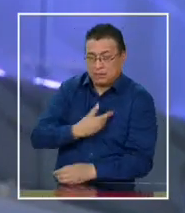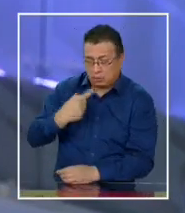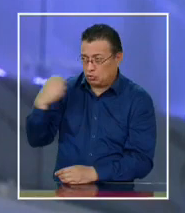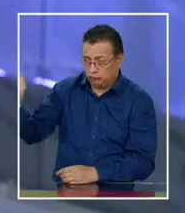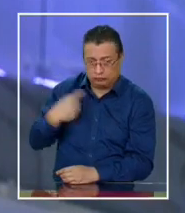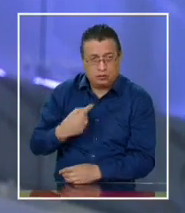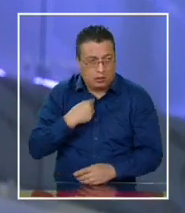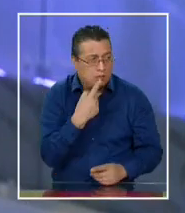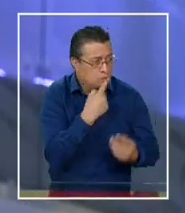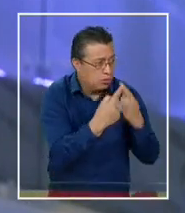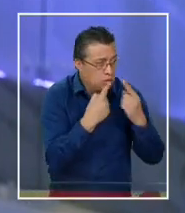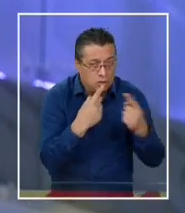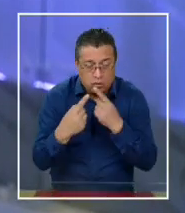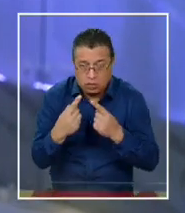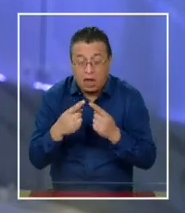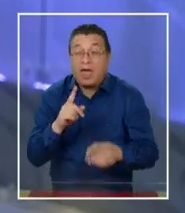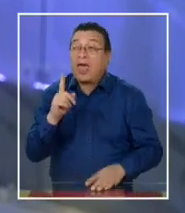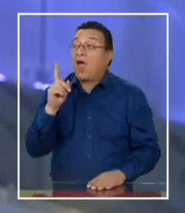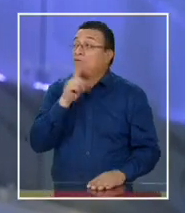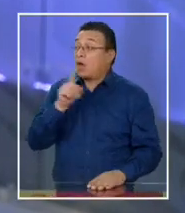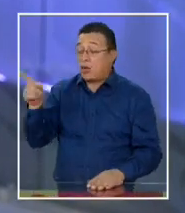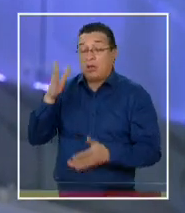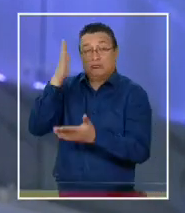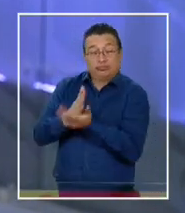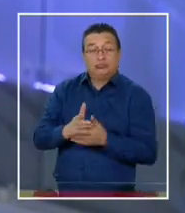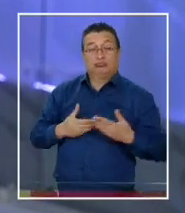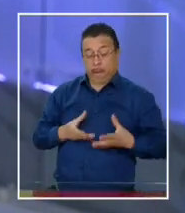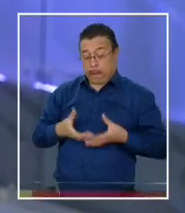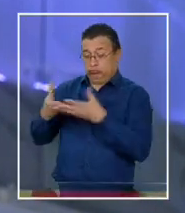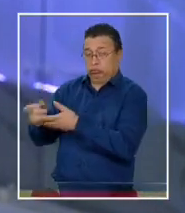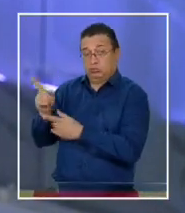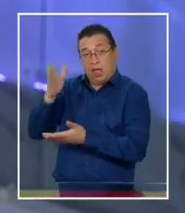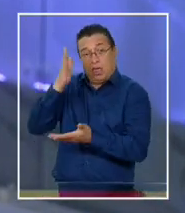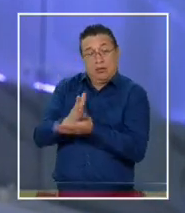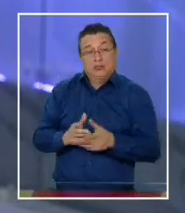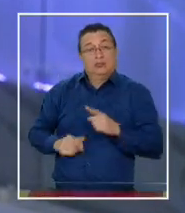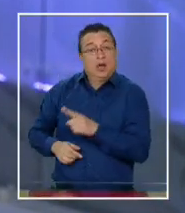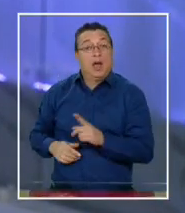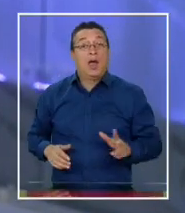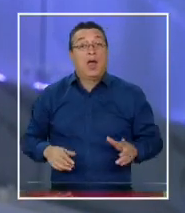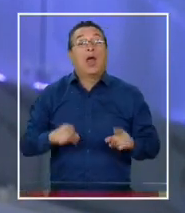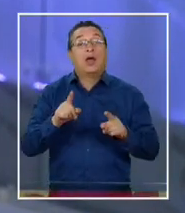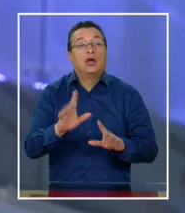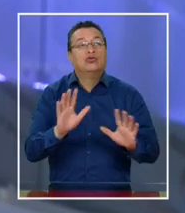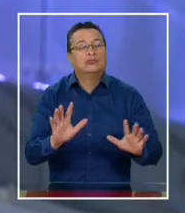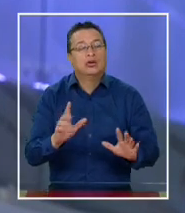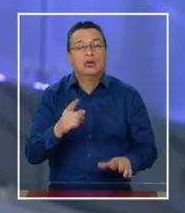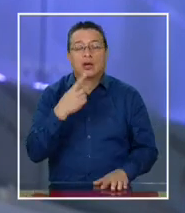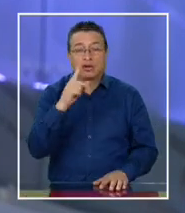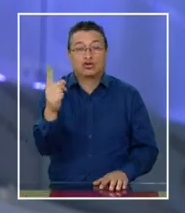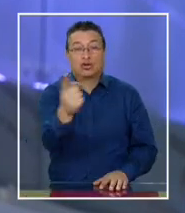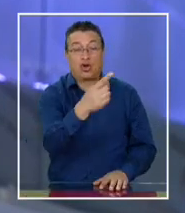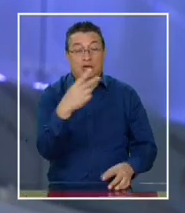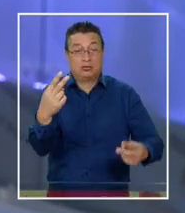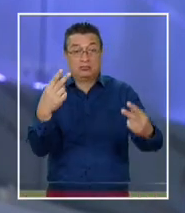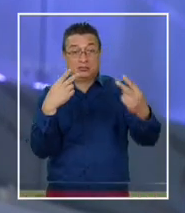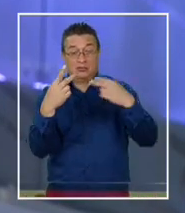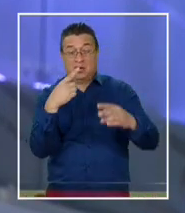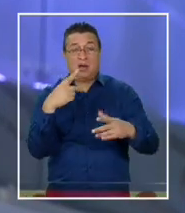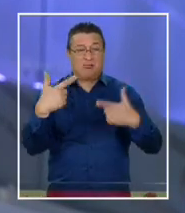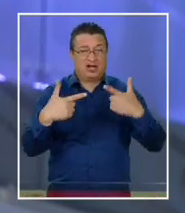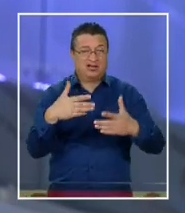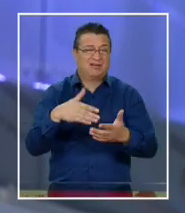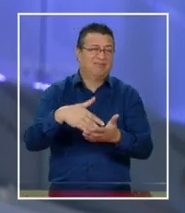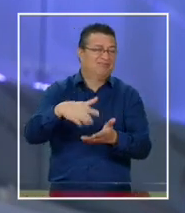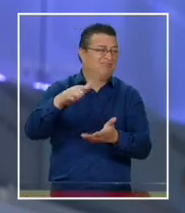pero la decisión se toma cuando se toma Entonces quiero quiero decir no nos ayuda y creo que a la gente que mira con distancia la política